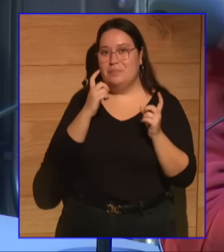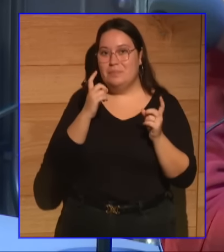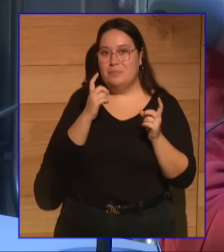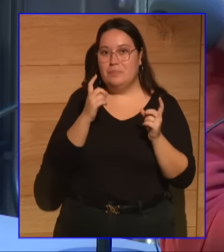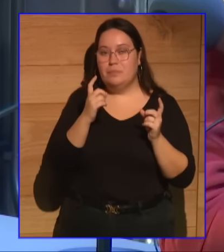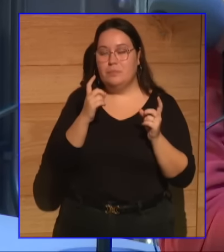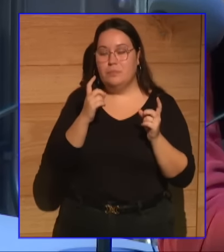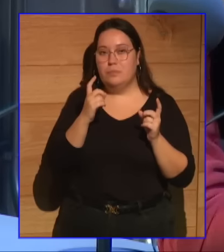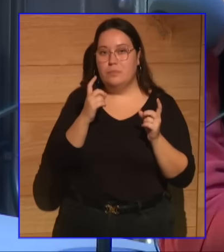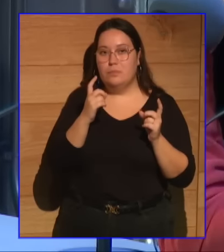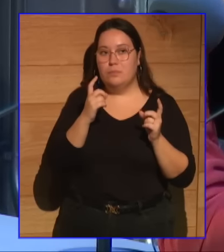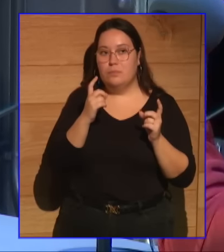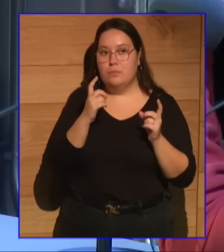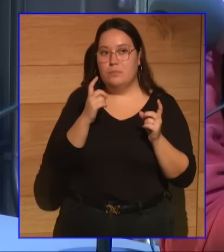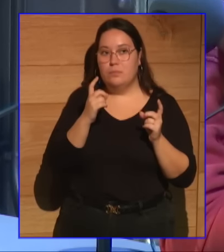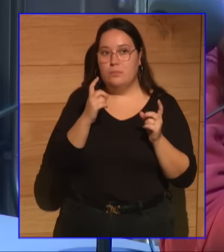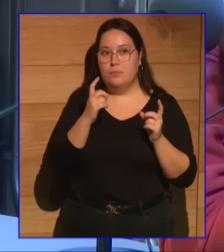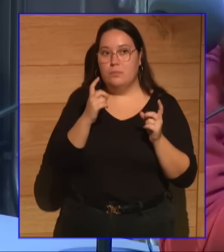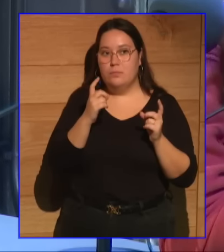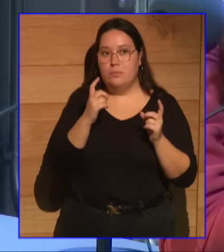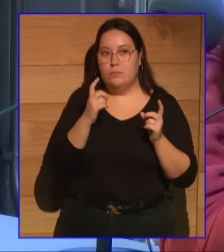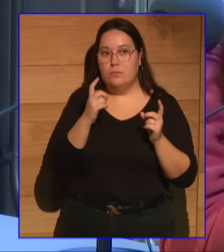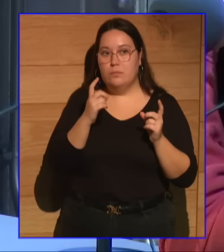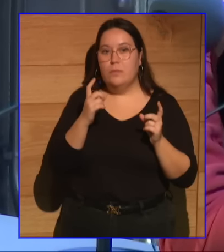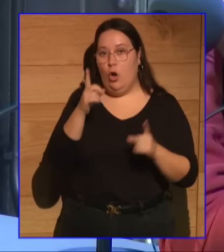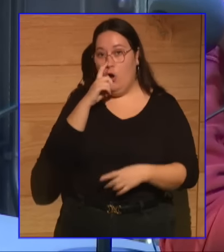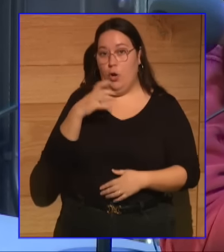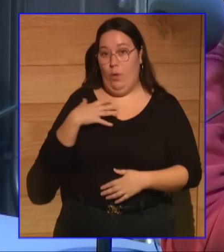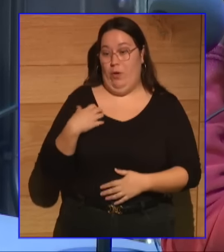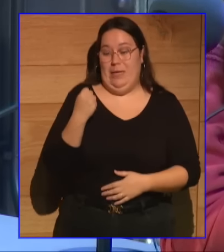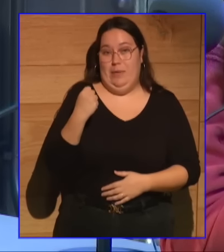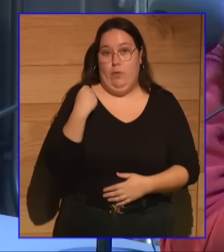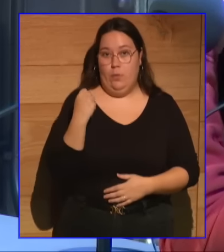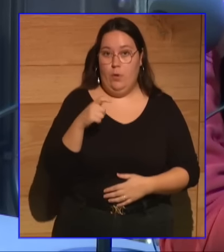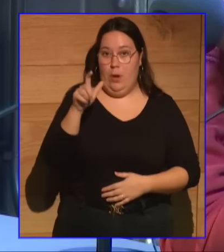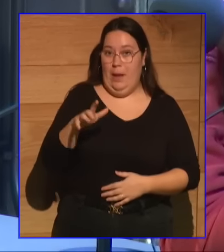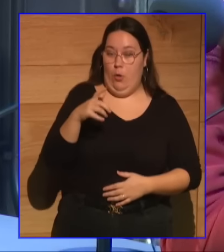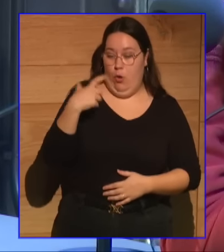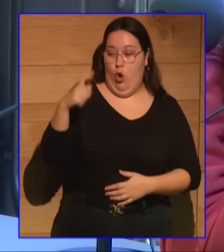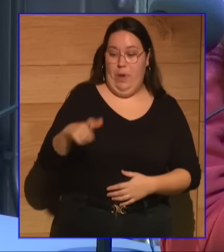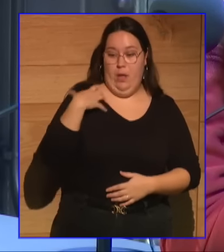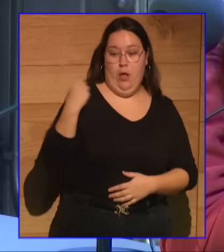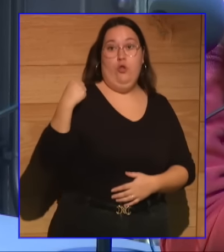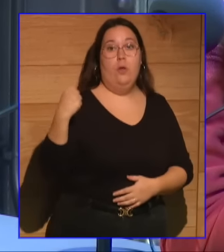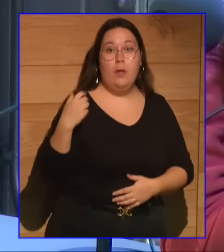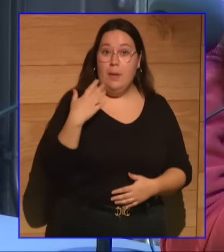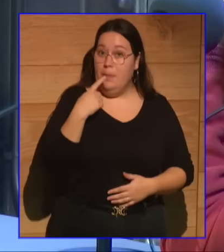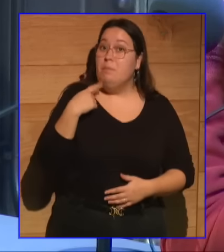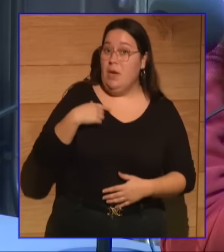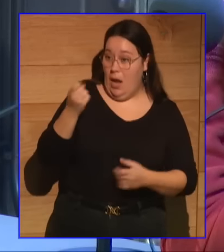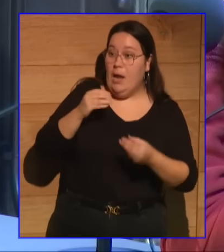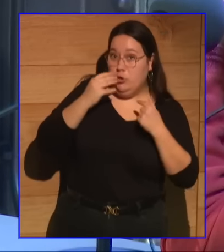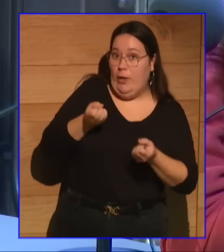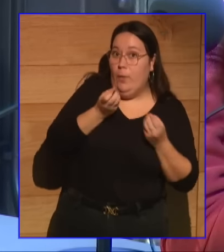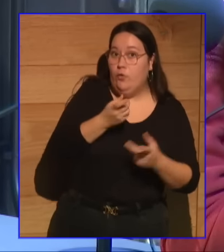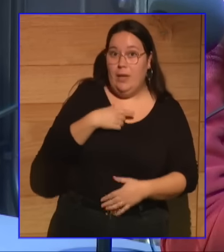desvincularse de alguna forma, porque el otro le agarraba muy fuerte por las solapas. Os recuerdo que esto literalmente era con el hombre agarrándole, ¿eh? Uh-huh. Usted no se marcha de aquí hasta que no oiga toda mi